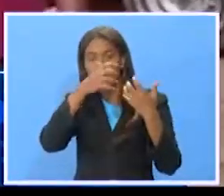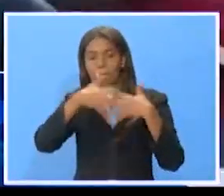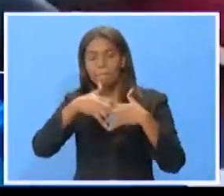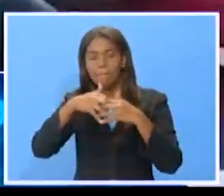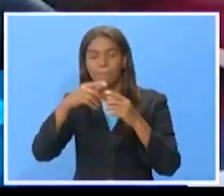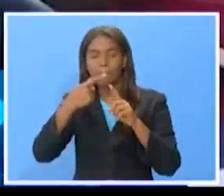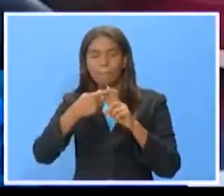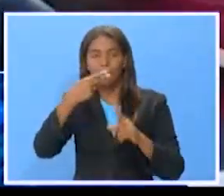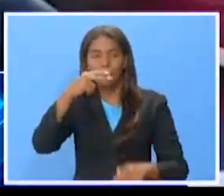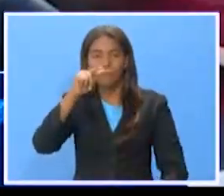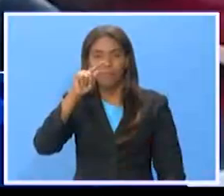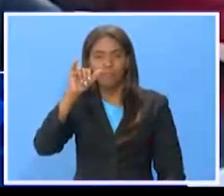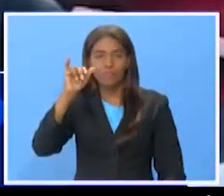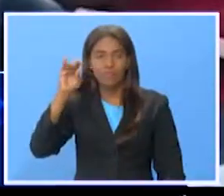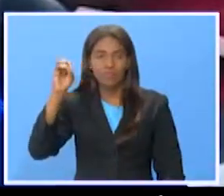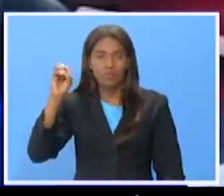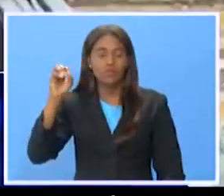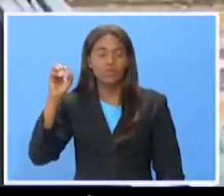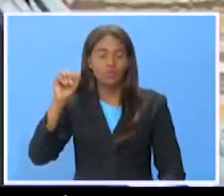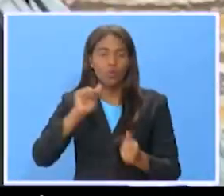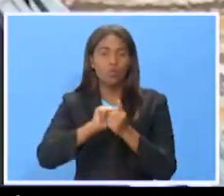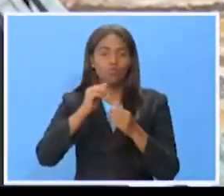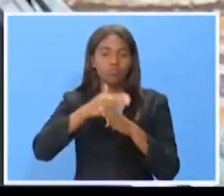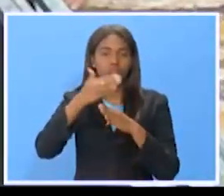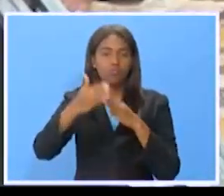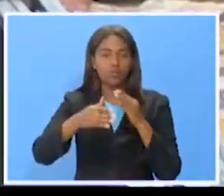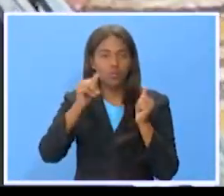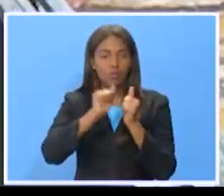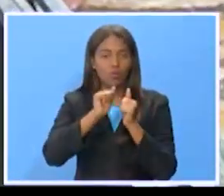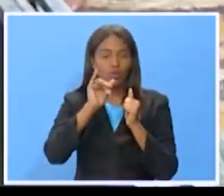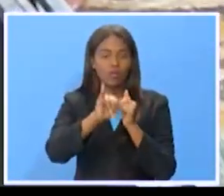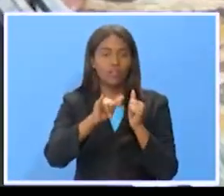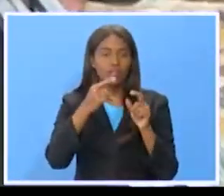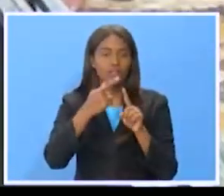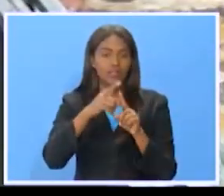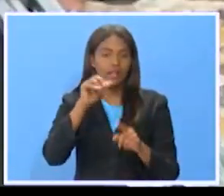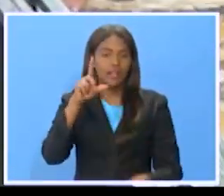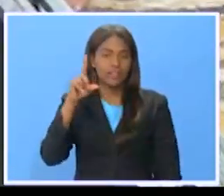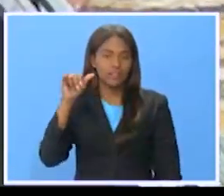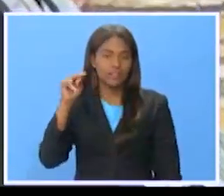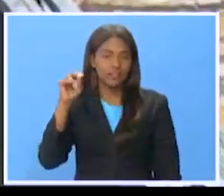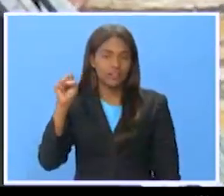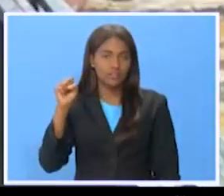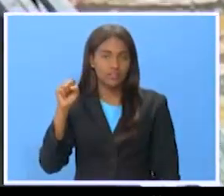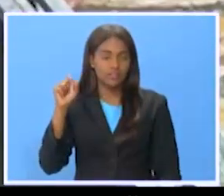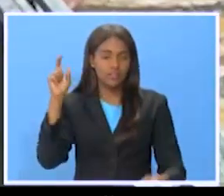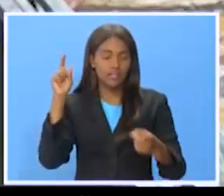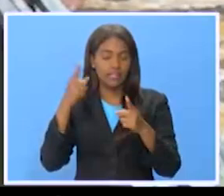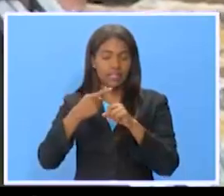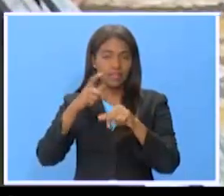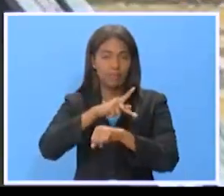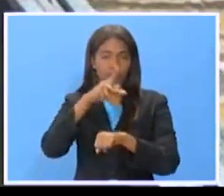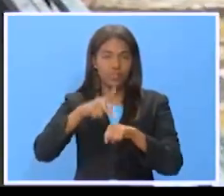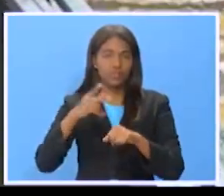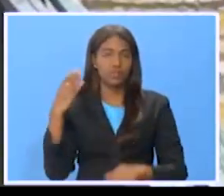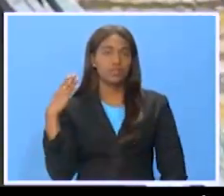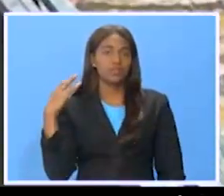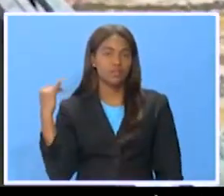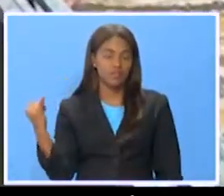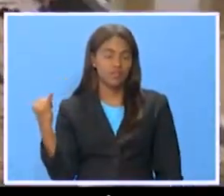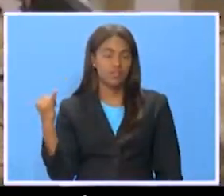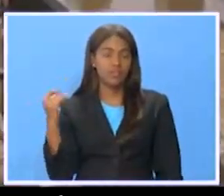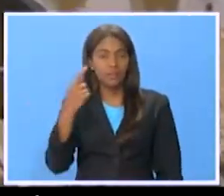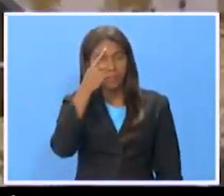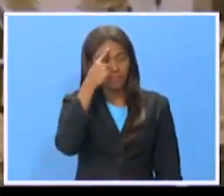de Atillo y geomembranas, concluyendo con la liberación de alevines. Desde la provincia Sánchez Ramírez,